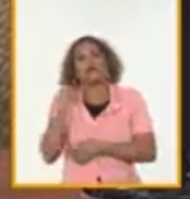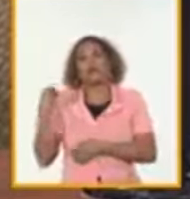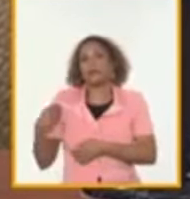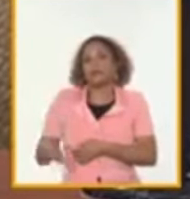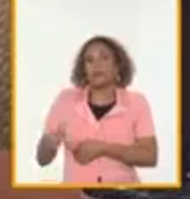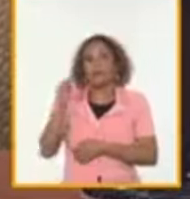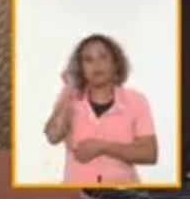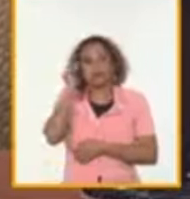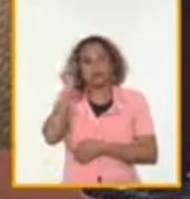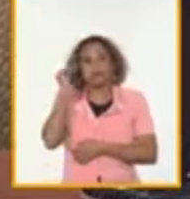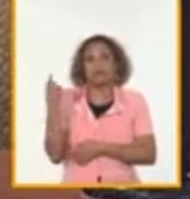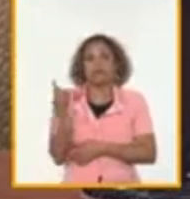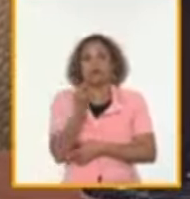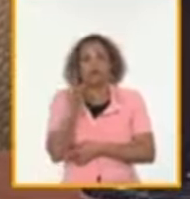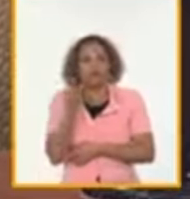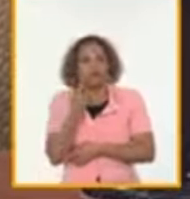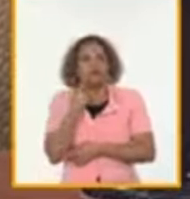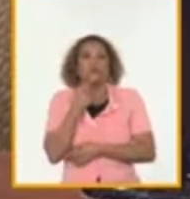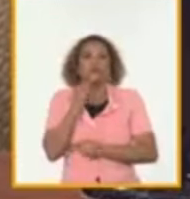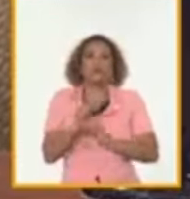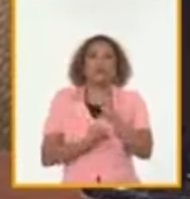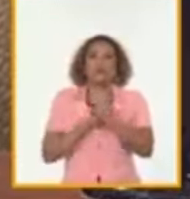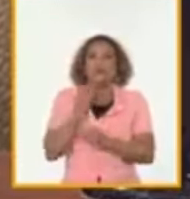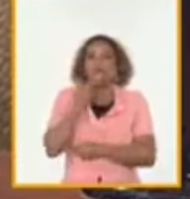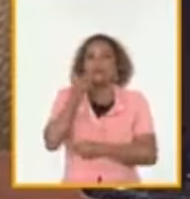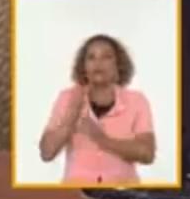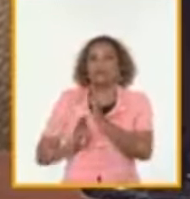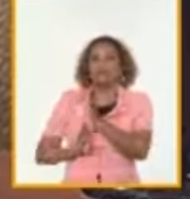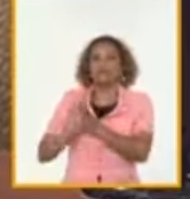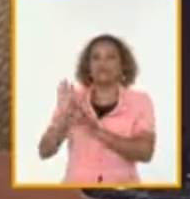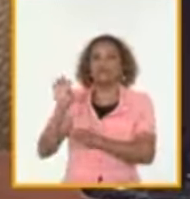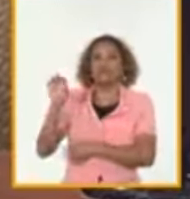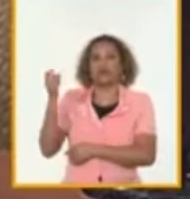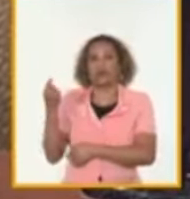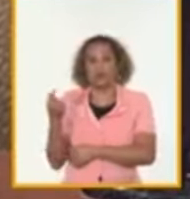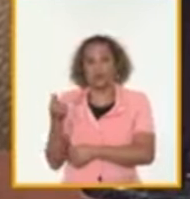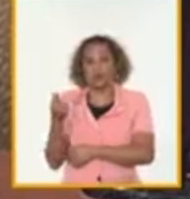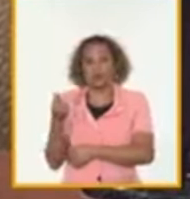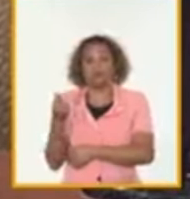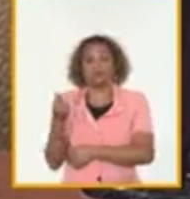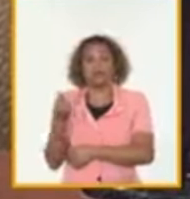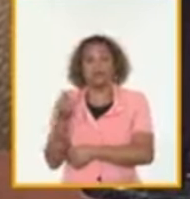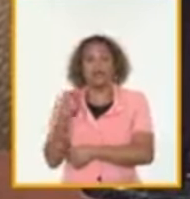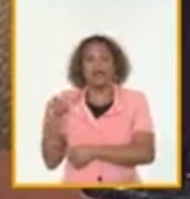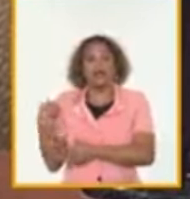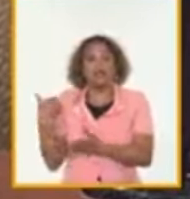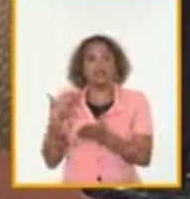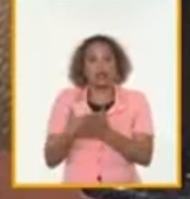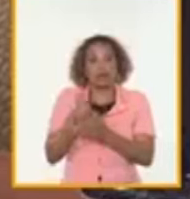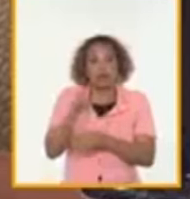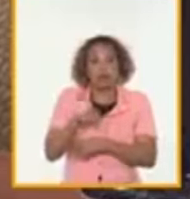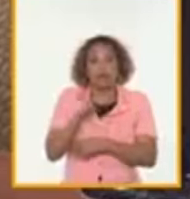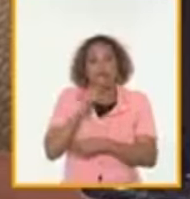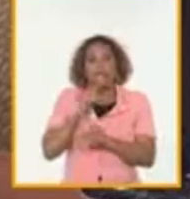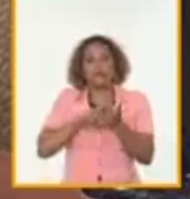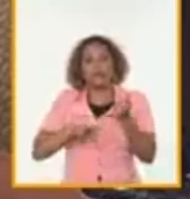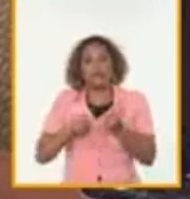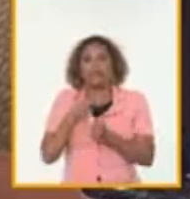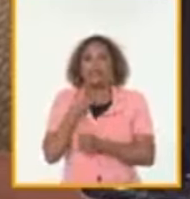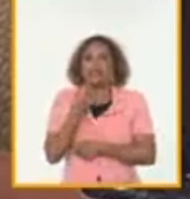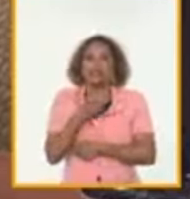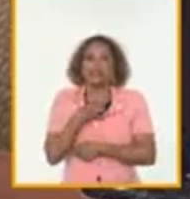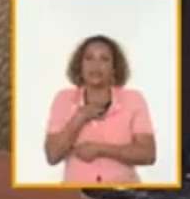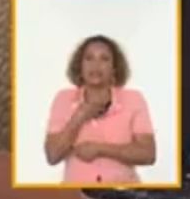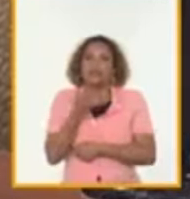nosotros y eh mejorar la economía villac clareño villaclara eh tiene déficit fiscal tenemos